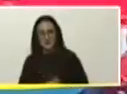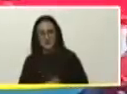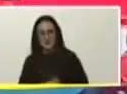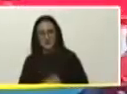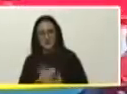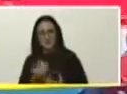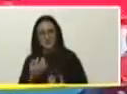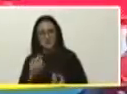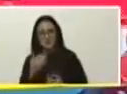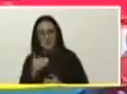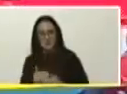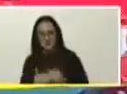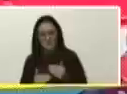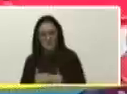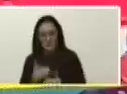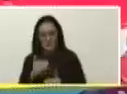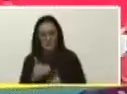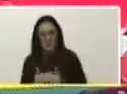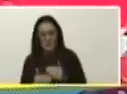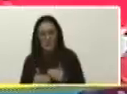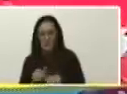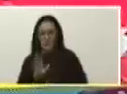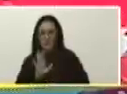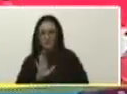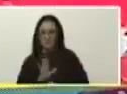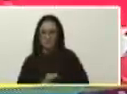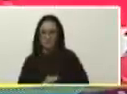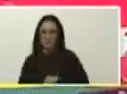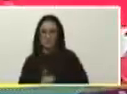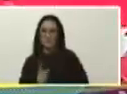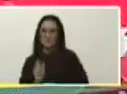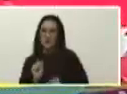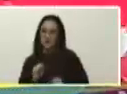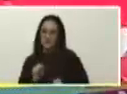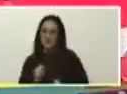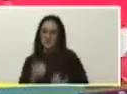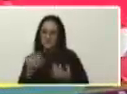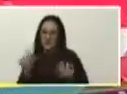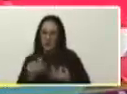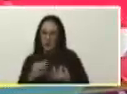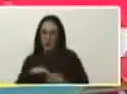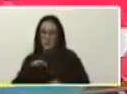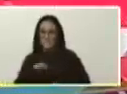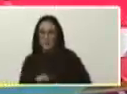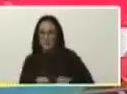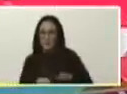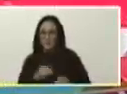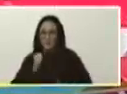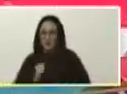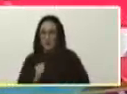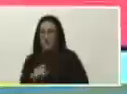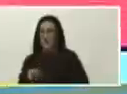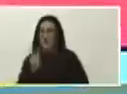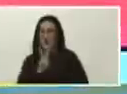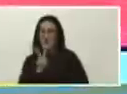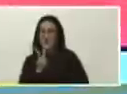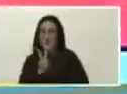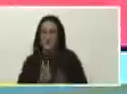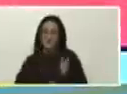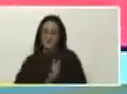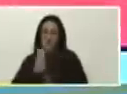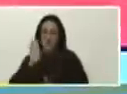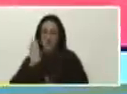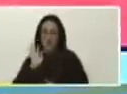vamos paso a paso, vamos poco a poco, pero vamos a marcha segura y Venezuela lo que va es